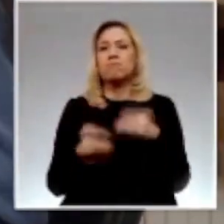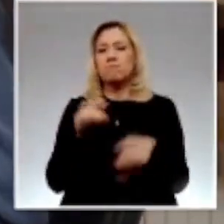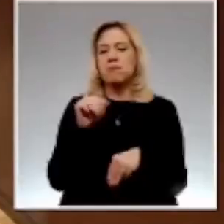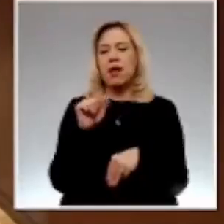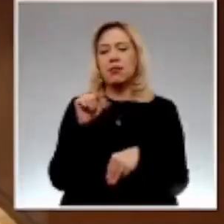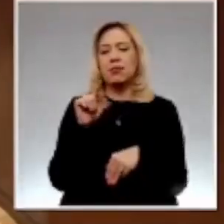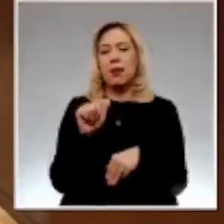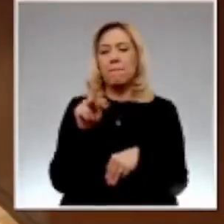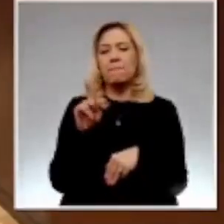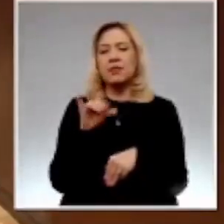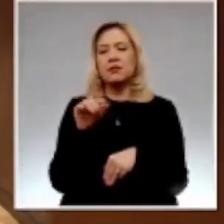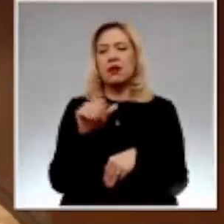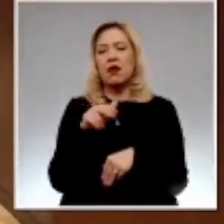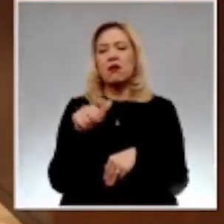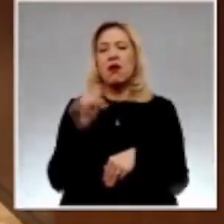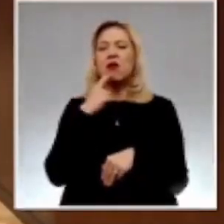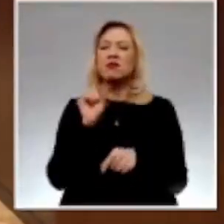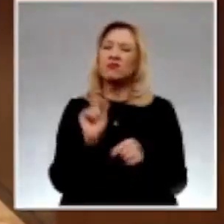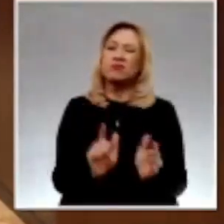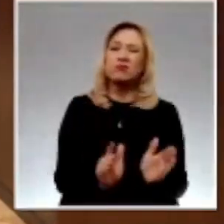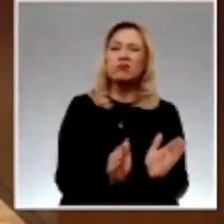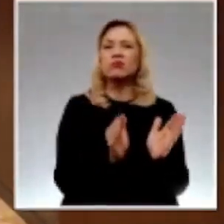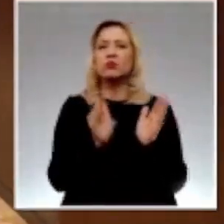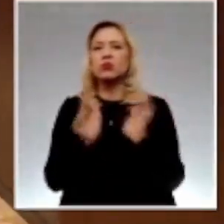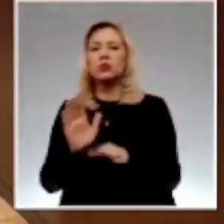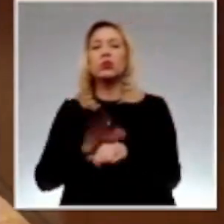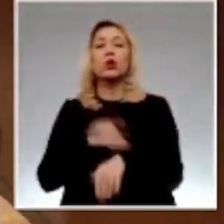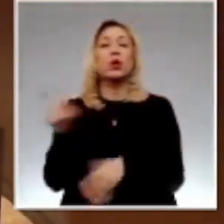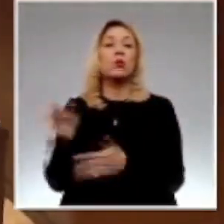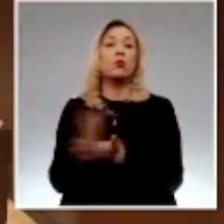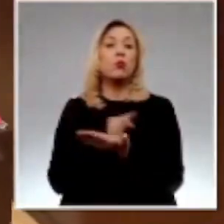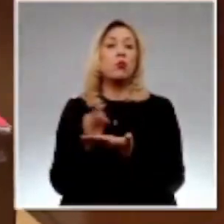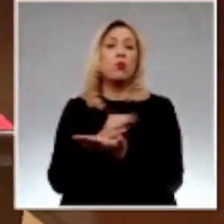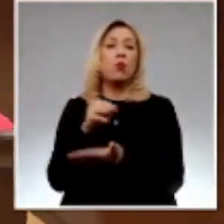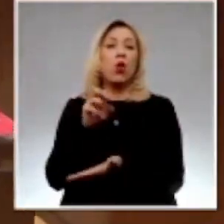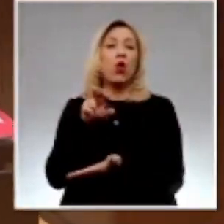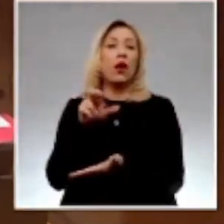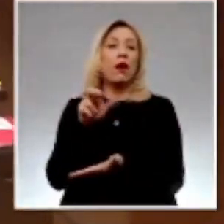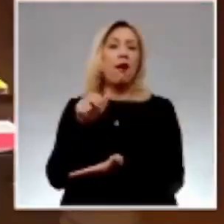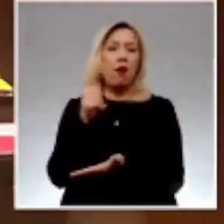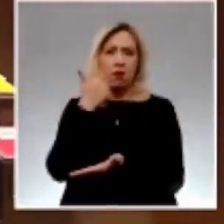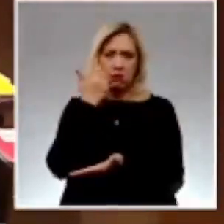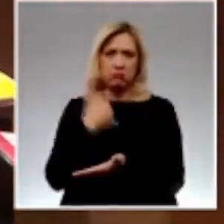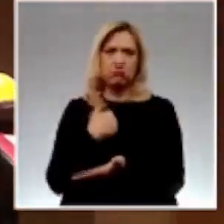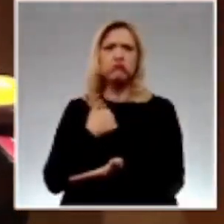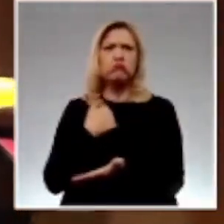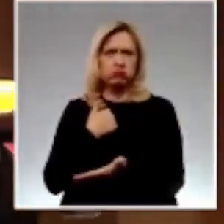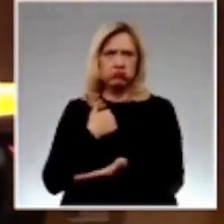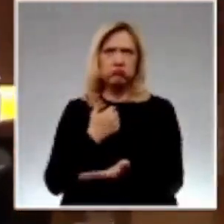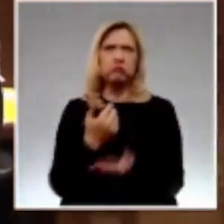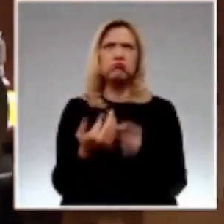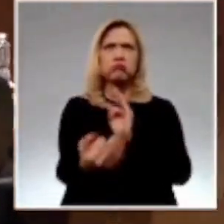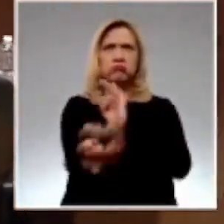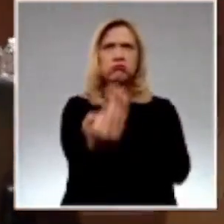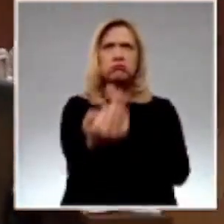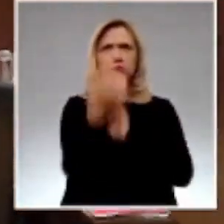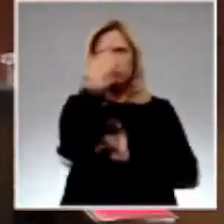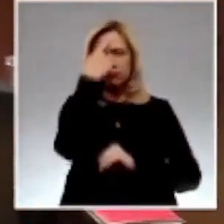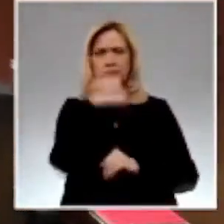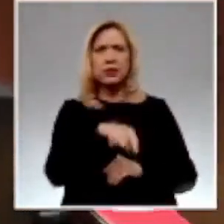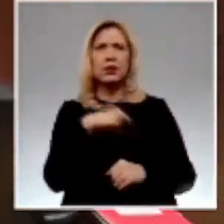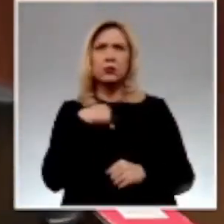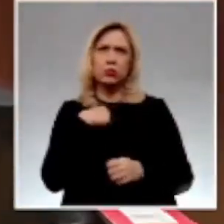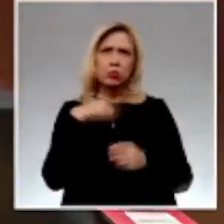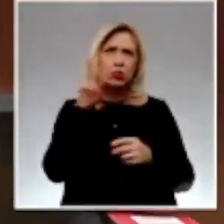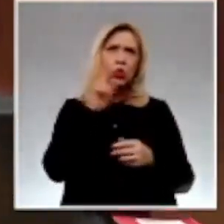del asunto debido a que morena solicitó una audiencia Para aportar mayores elementos en su favor para el canal del